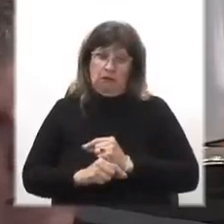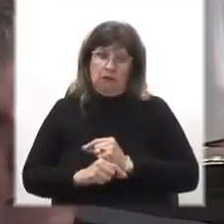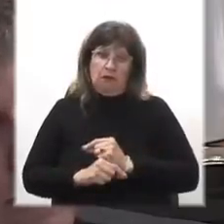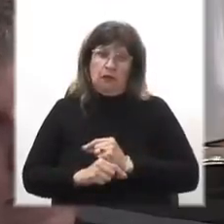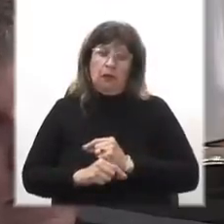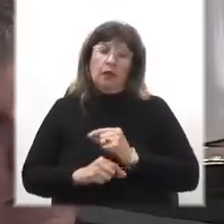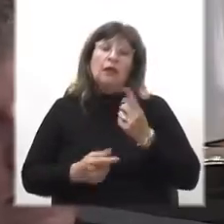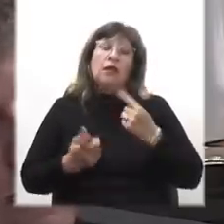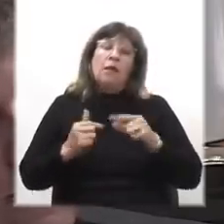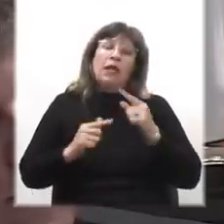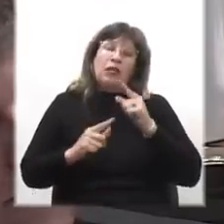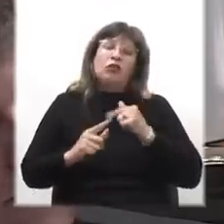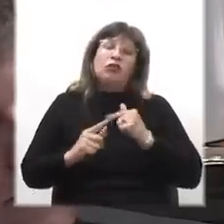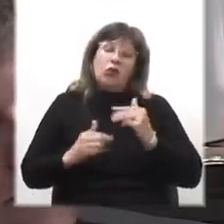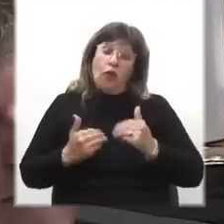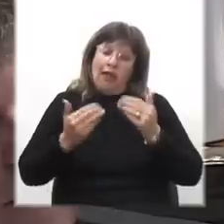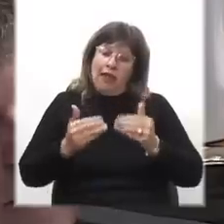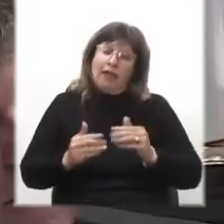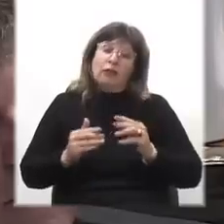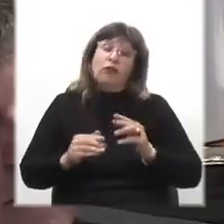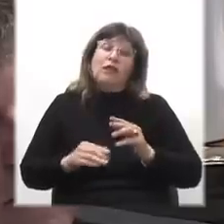cosa que adelanto se va a votar en contra.